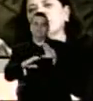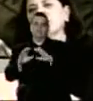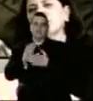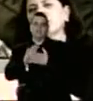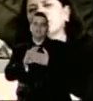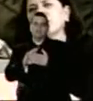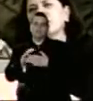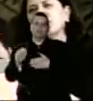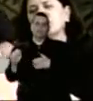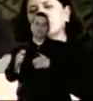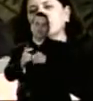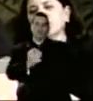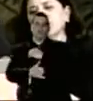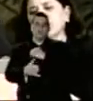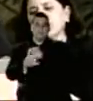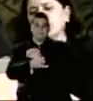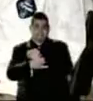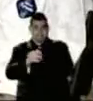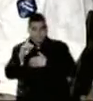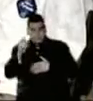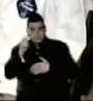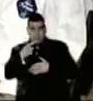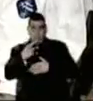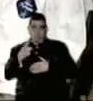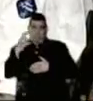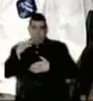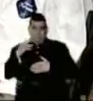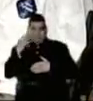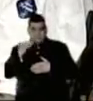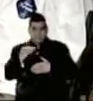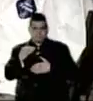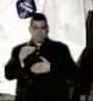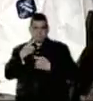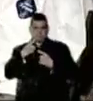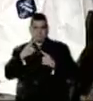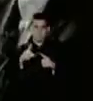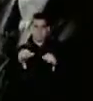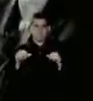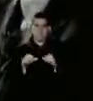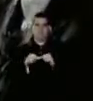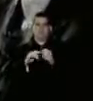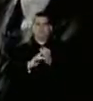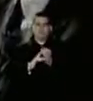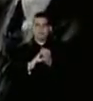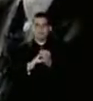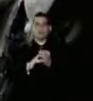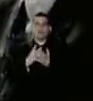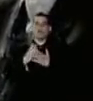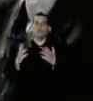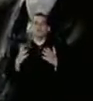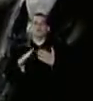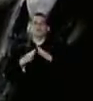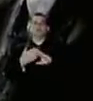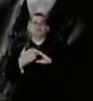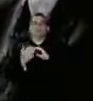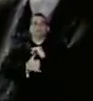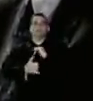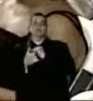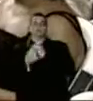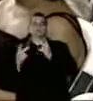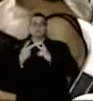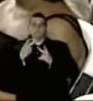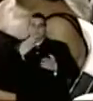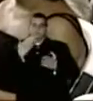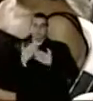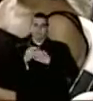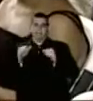resto del país. El gobernador enfatizó en la experiencia y logros de la isla en la industria farmacéutica, algo que posiciona al país como un lugar idóneo como centro